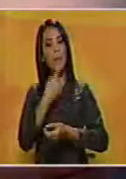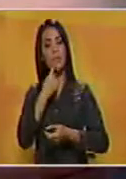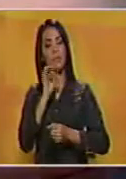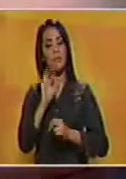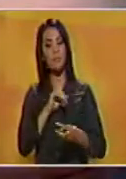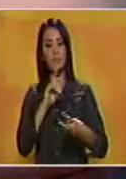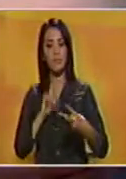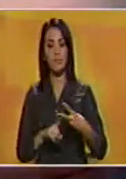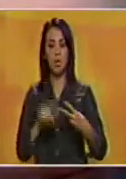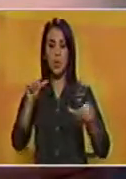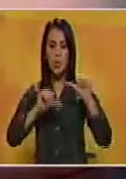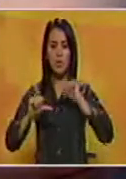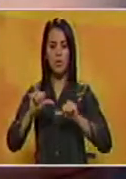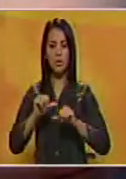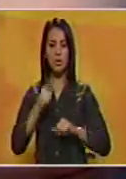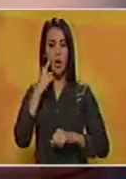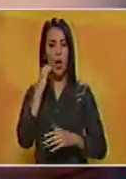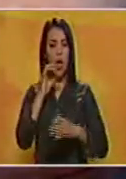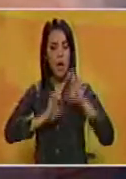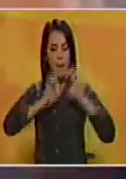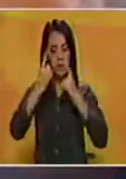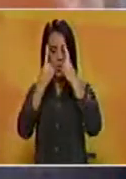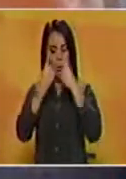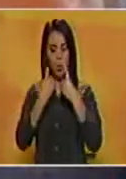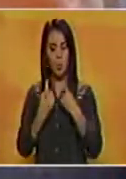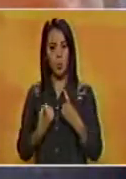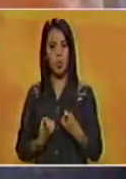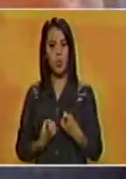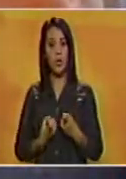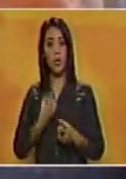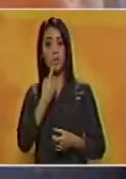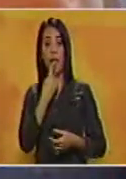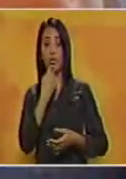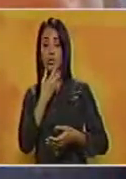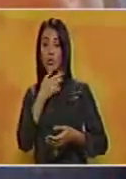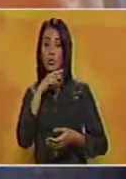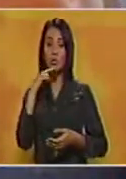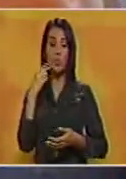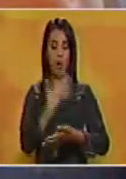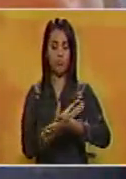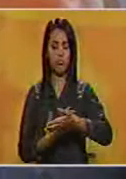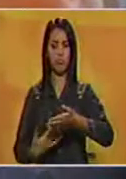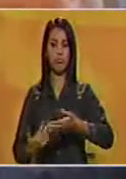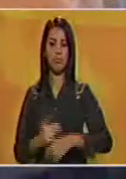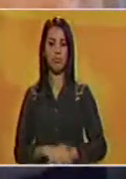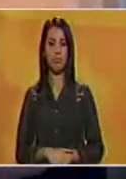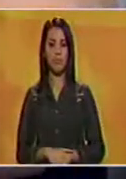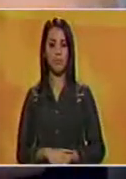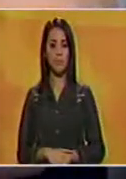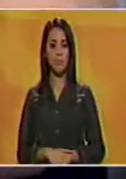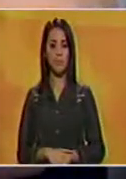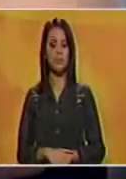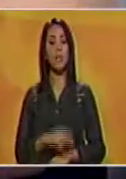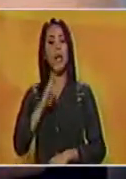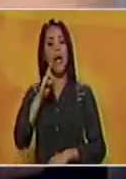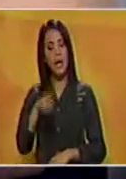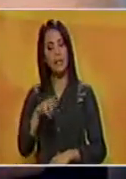química sanguínea, glicemia para determinar los niveles de azúcar, urea y creatinina, serologías como